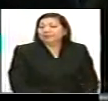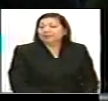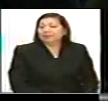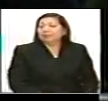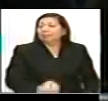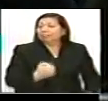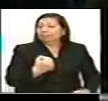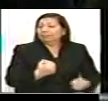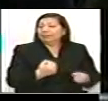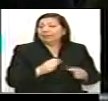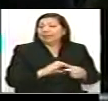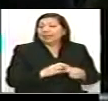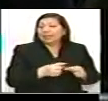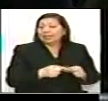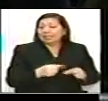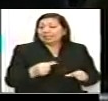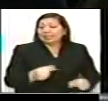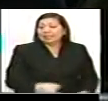transportadora